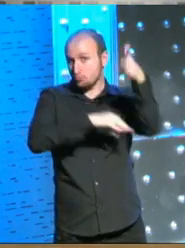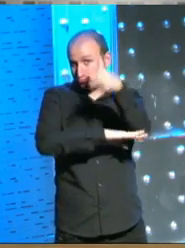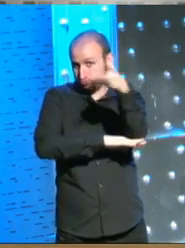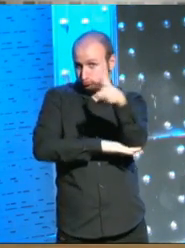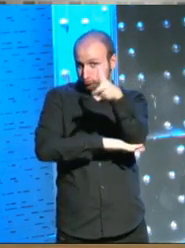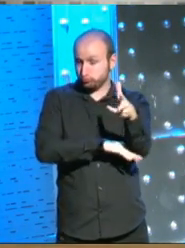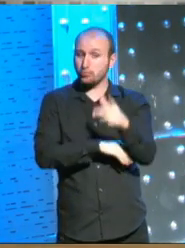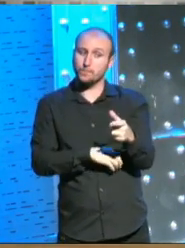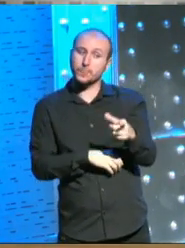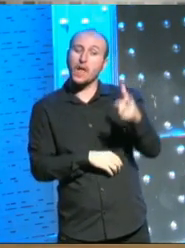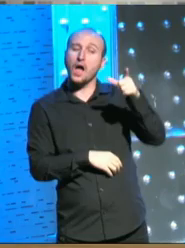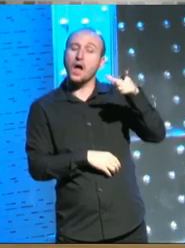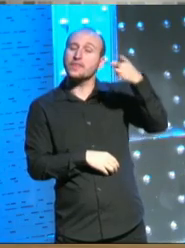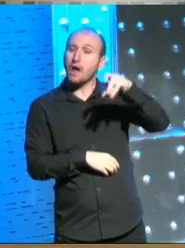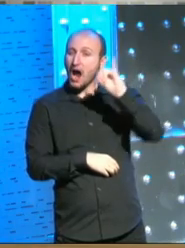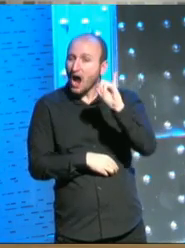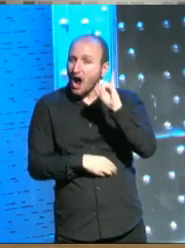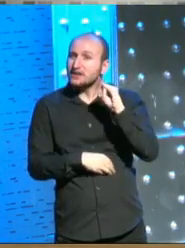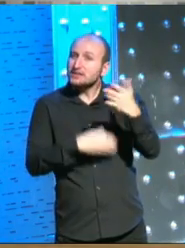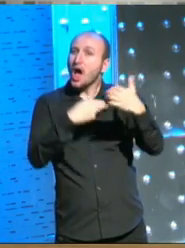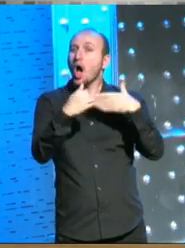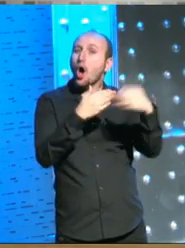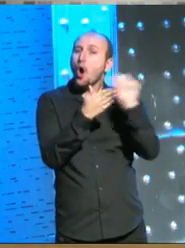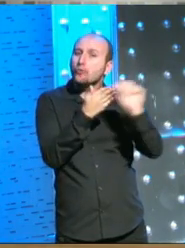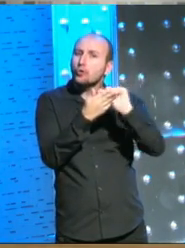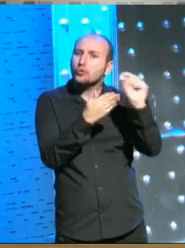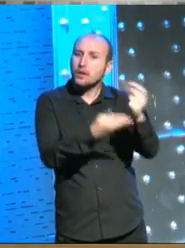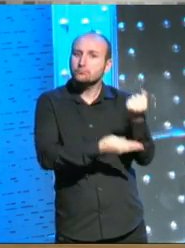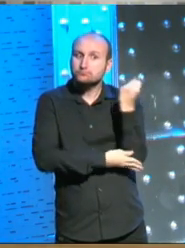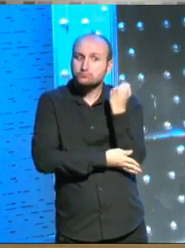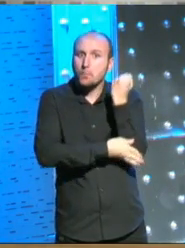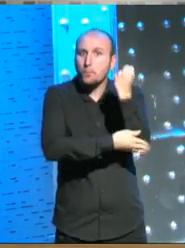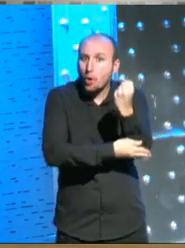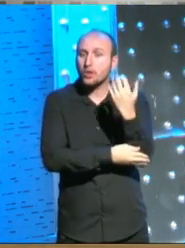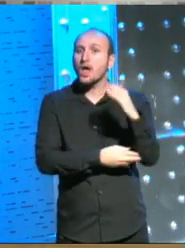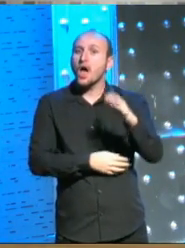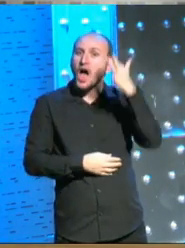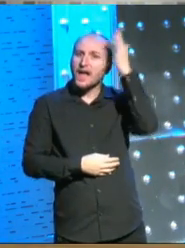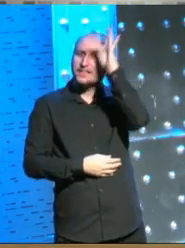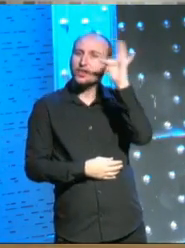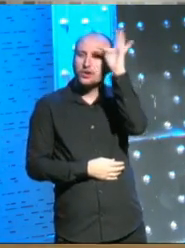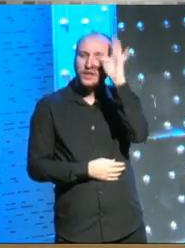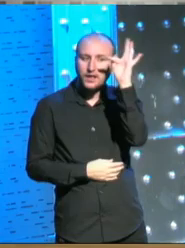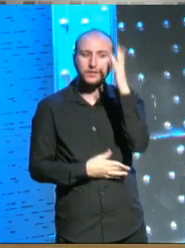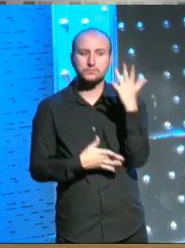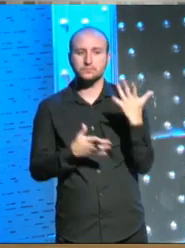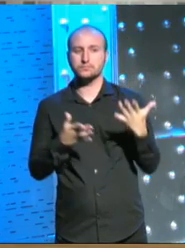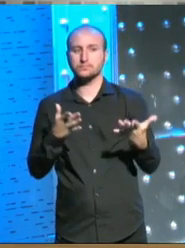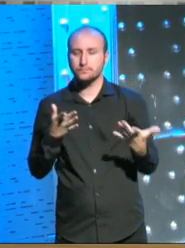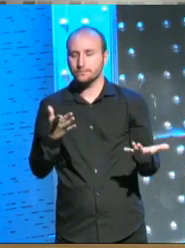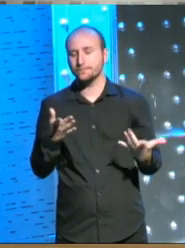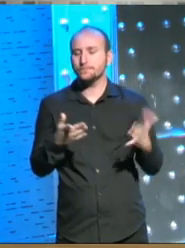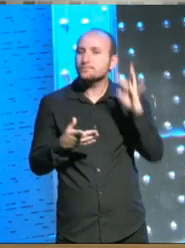Y hay un autor que sostiene, parece una teoría, lo sostiene una